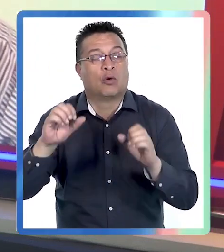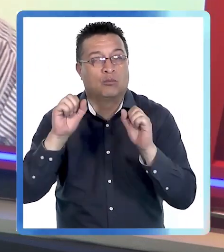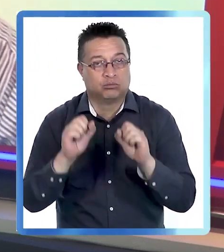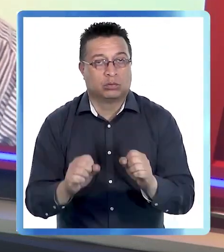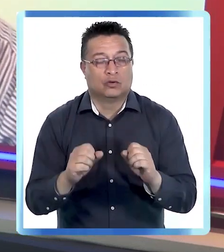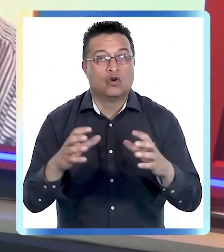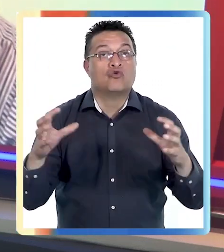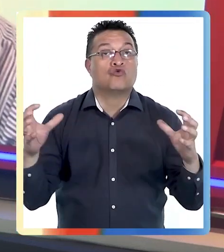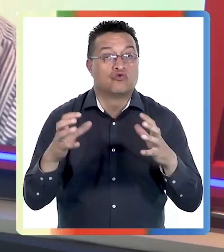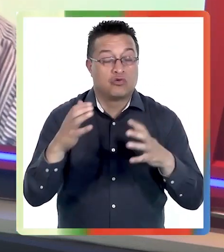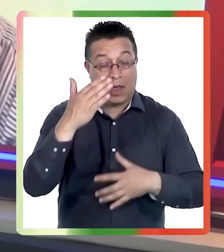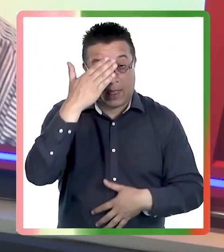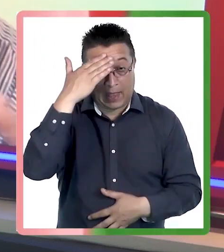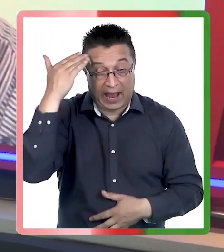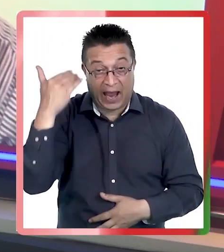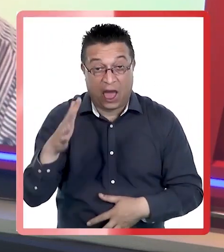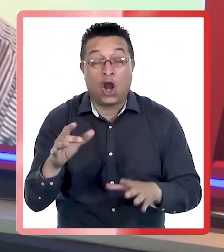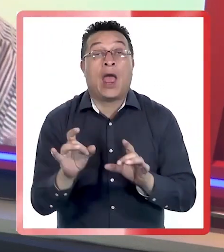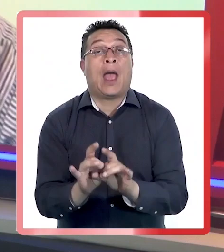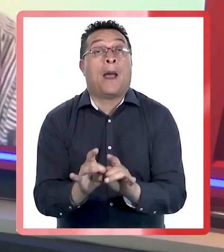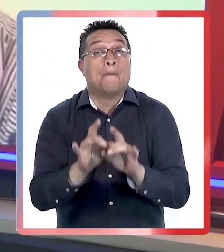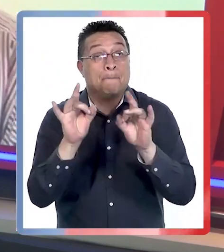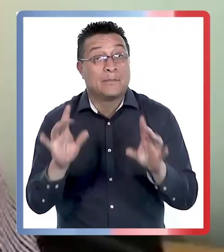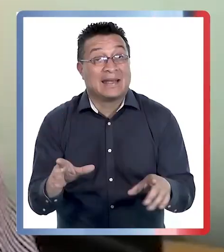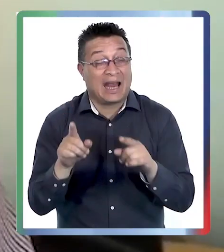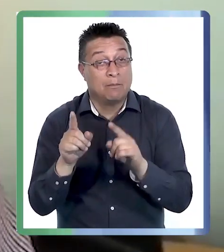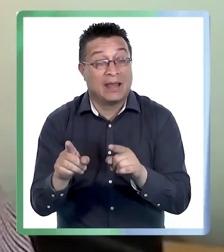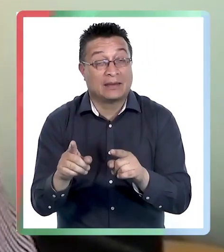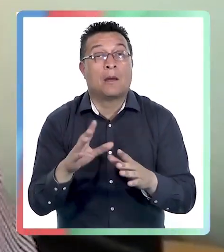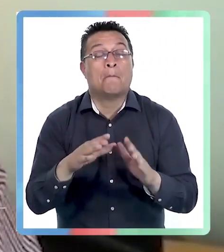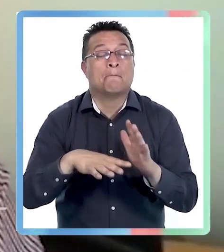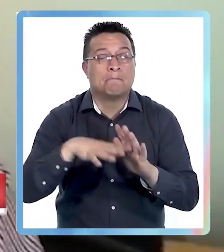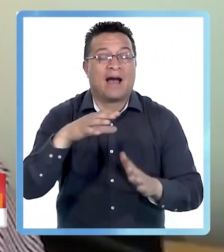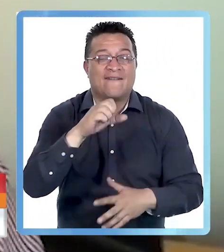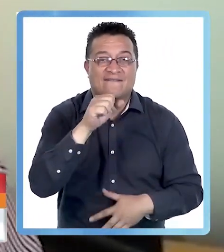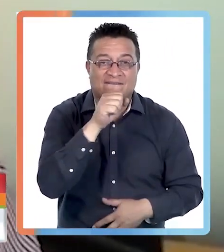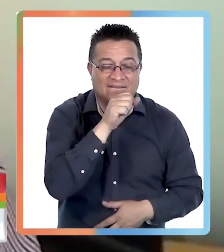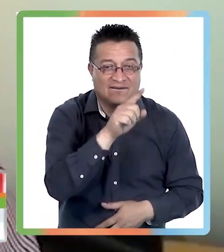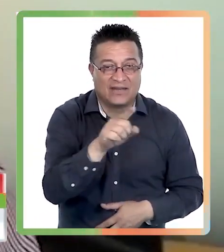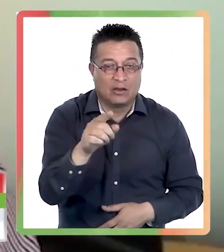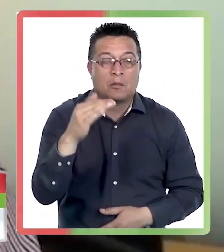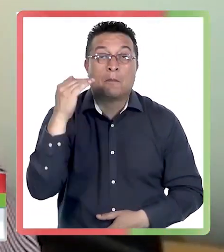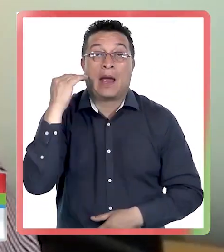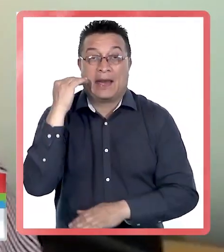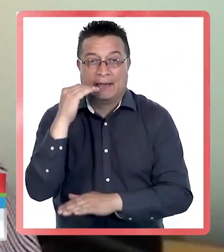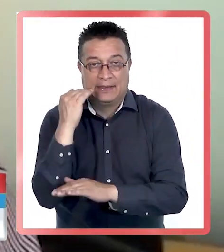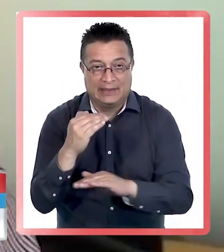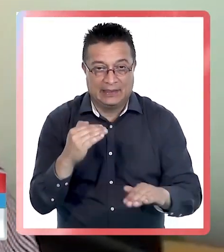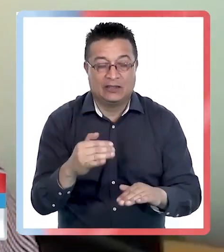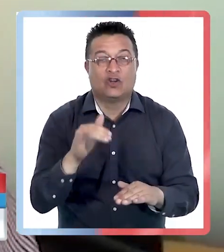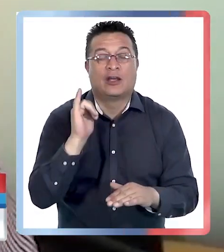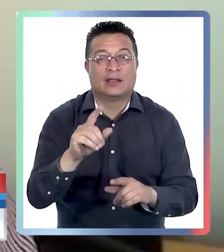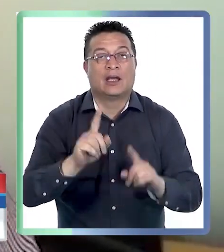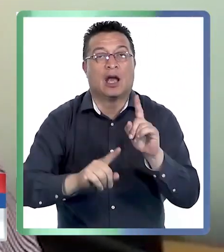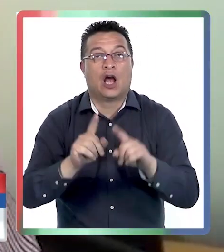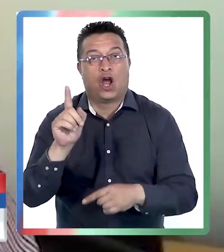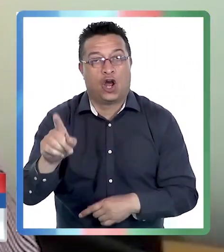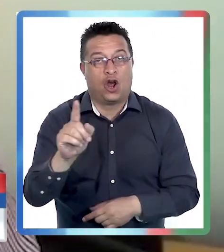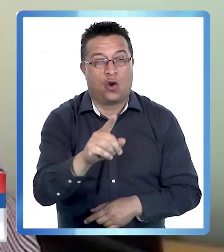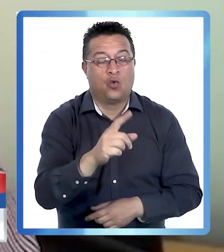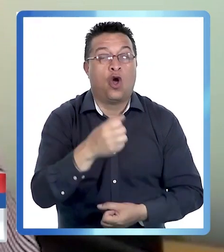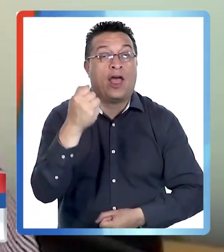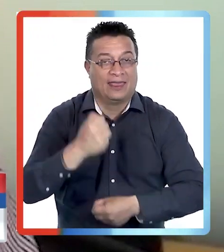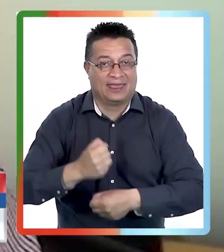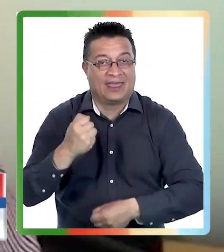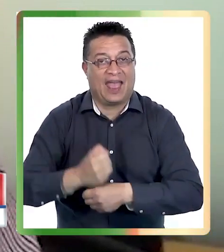la producción de un golpe de calor, especialmente para los más ancianos, para los niños y para aquellos